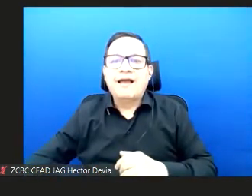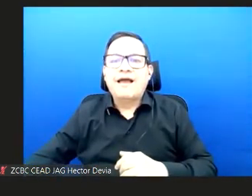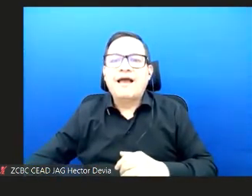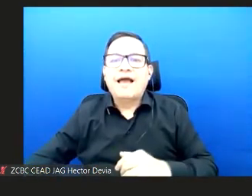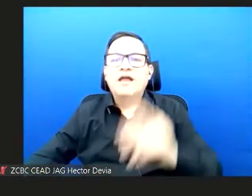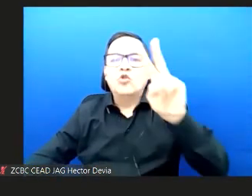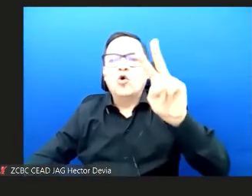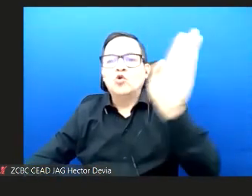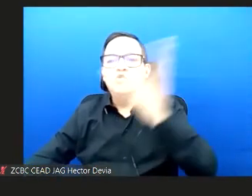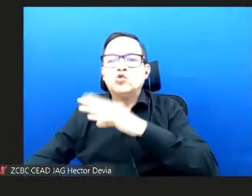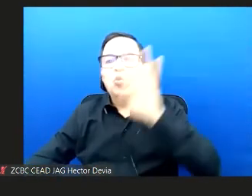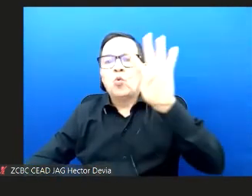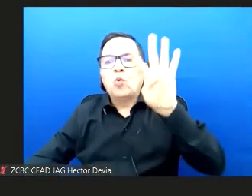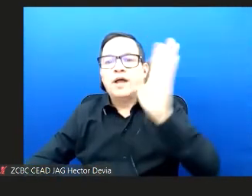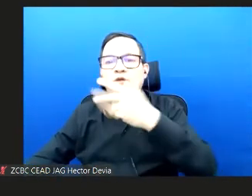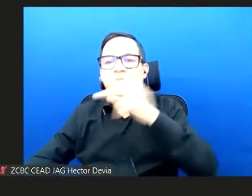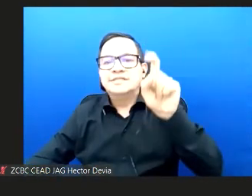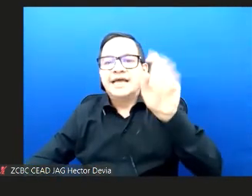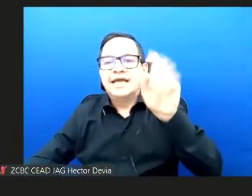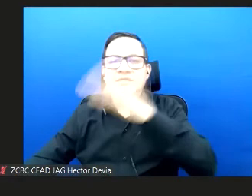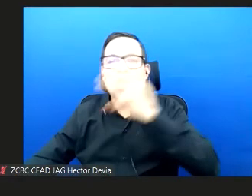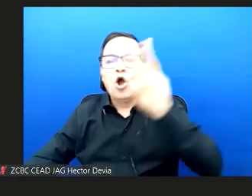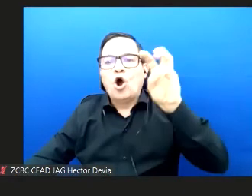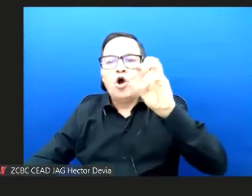3, 5, 7, 9, ¿sí?